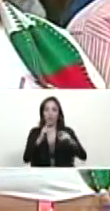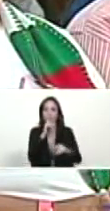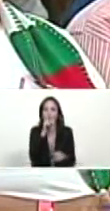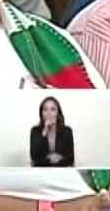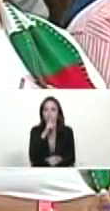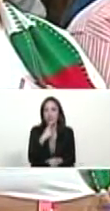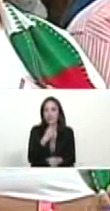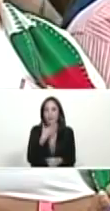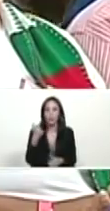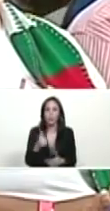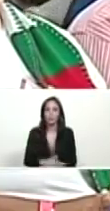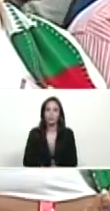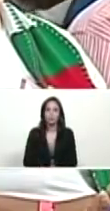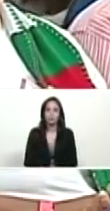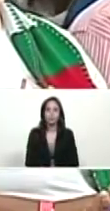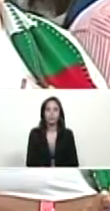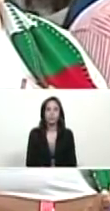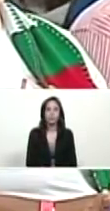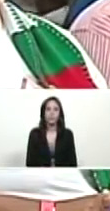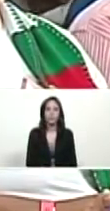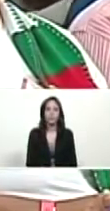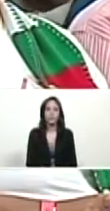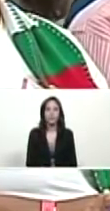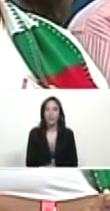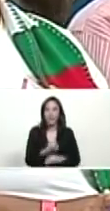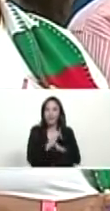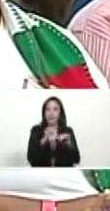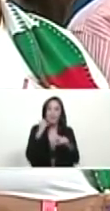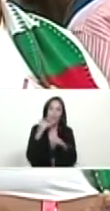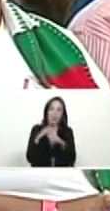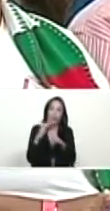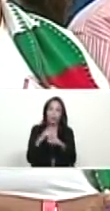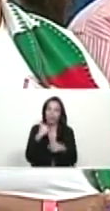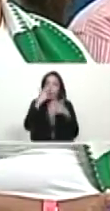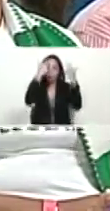Otro Dios, cancelado y transmutado.